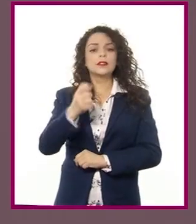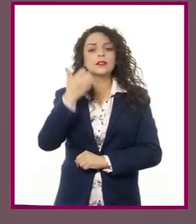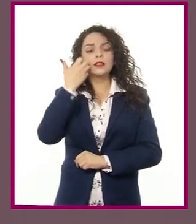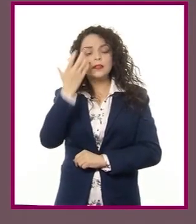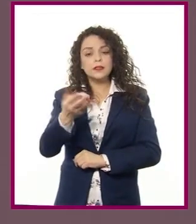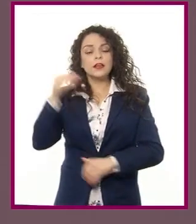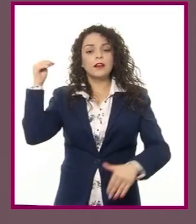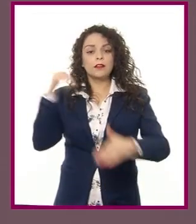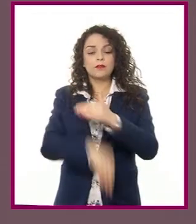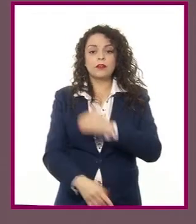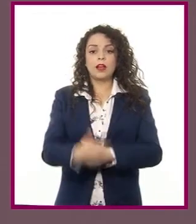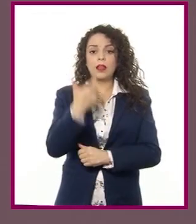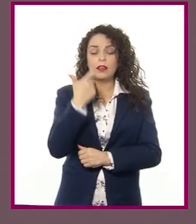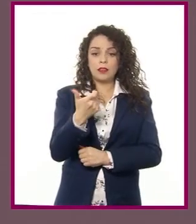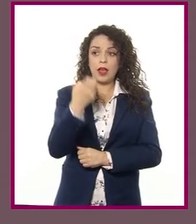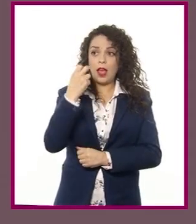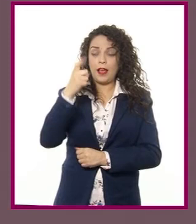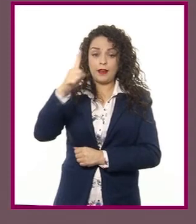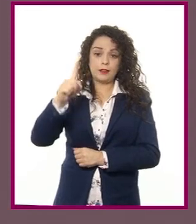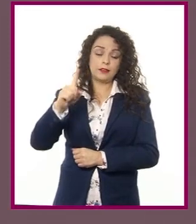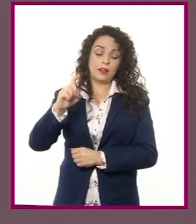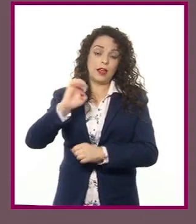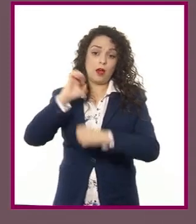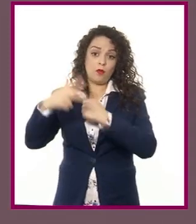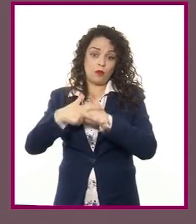colapso económico de Europa Occidental.